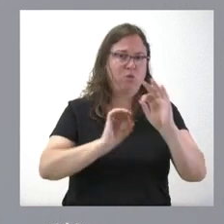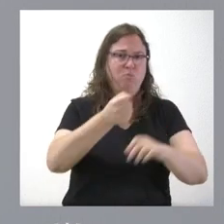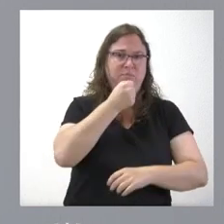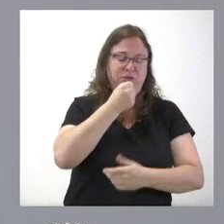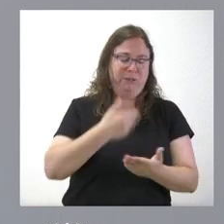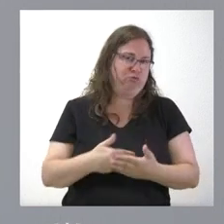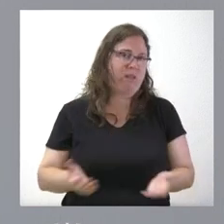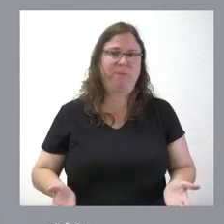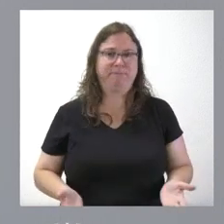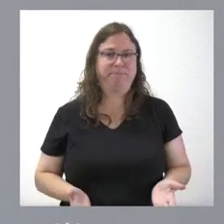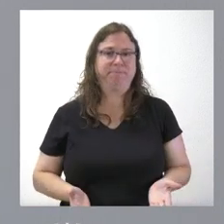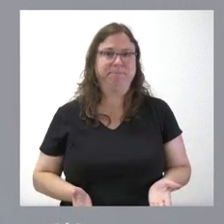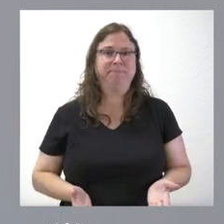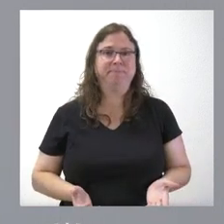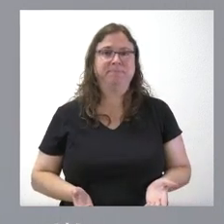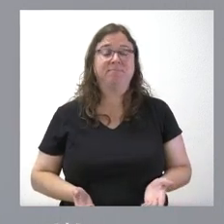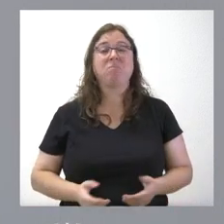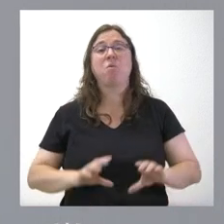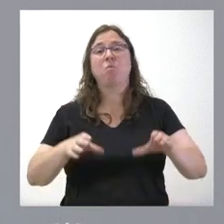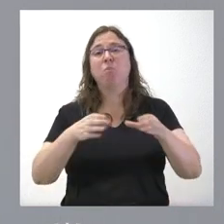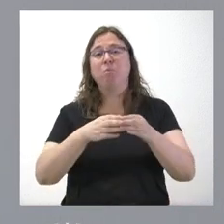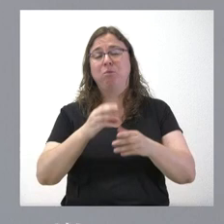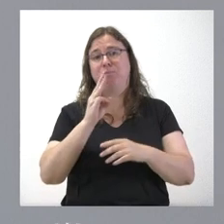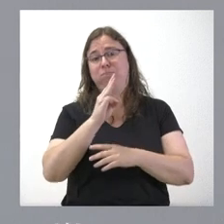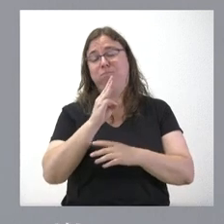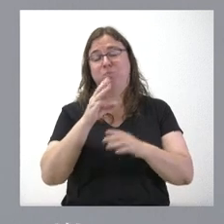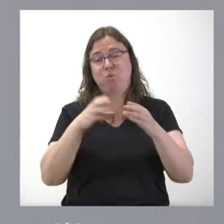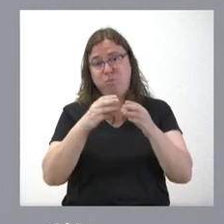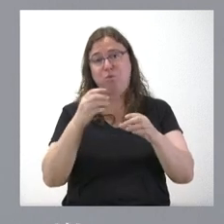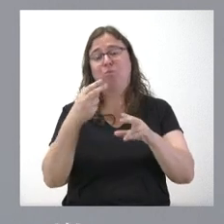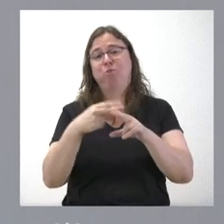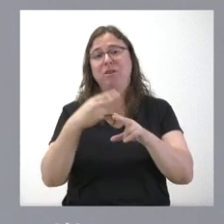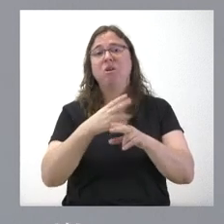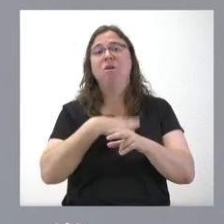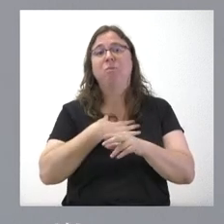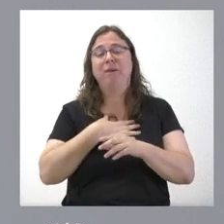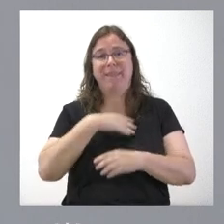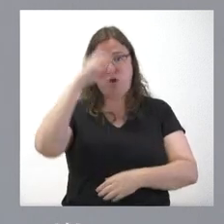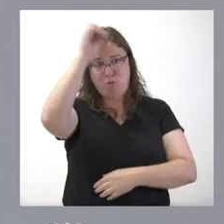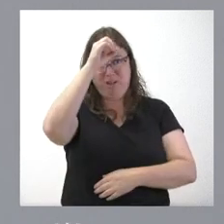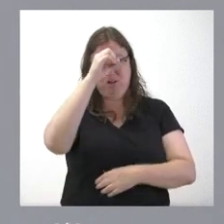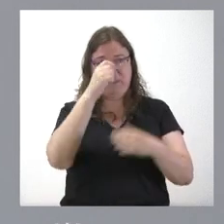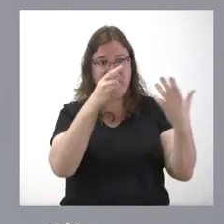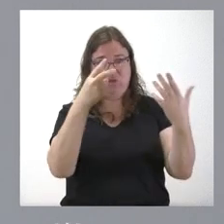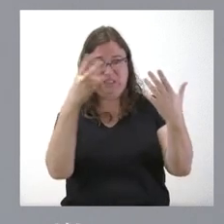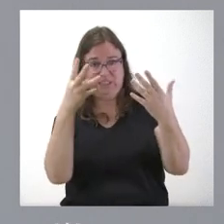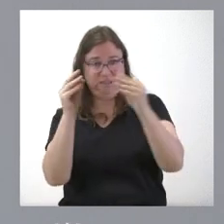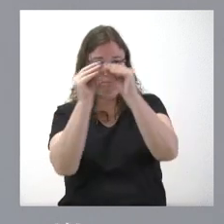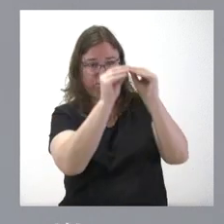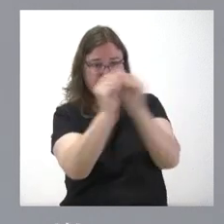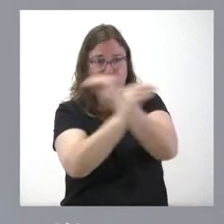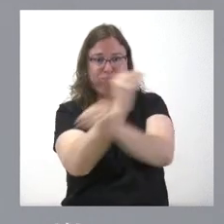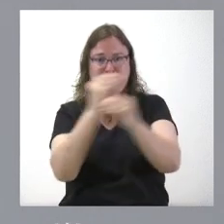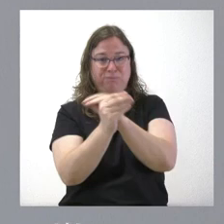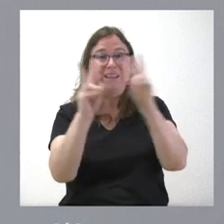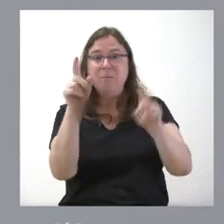león que un partido pueda tener cinco o seis o siete opiniones distintas sobre un mismo